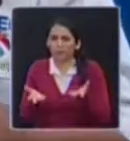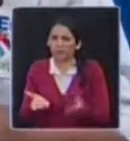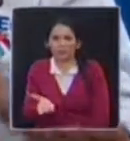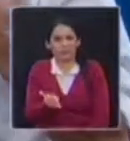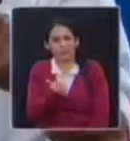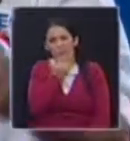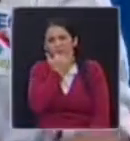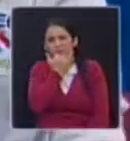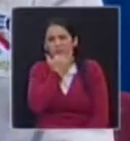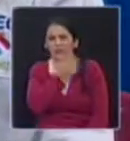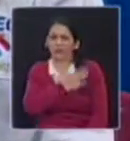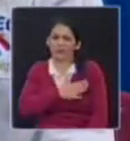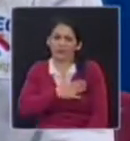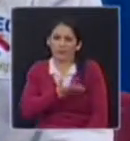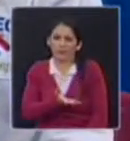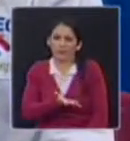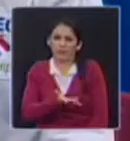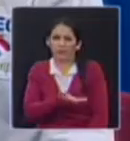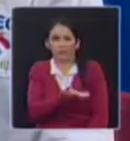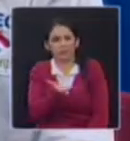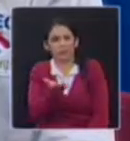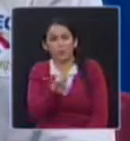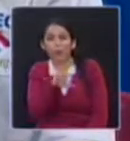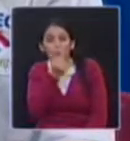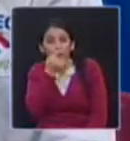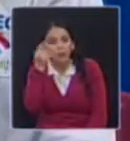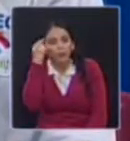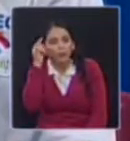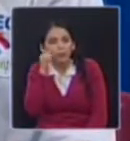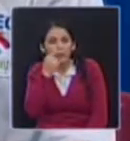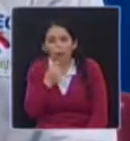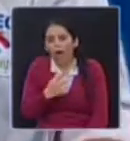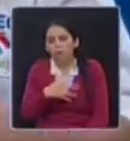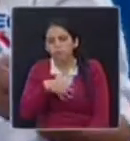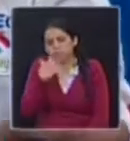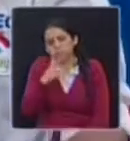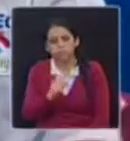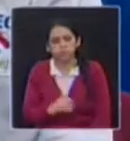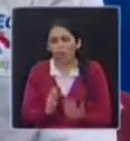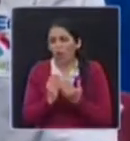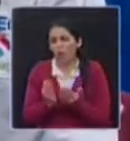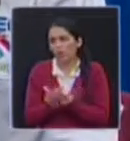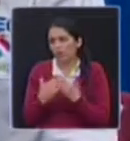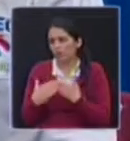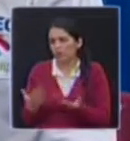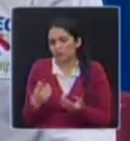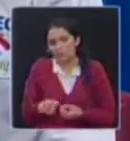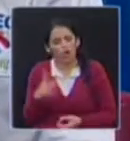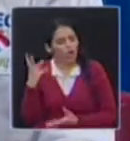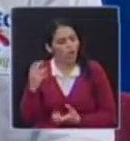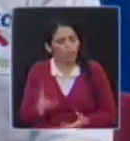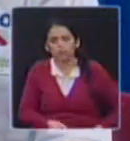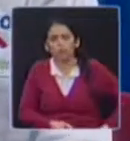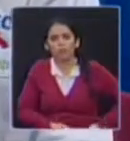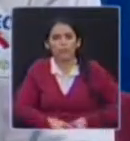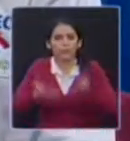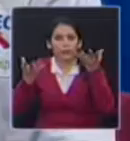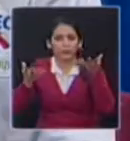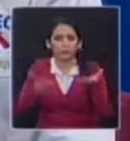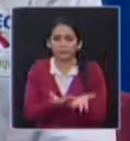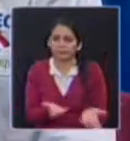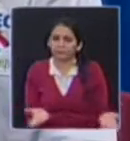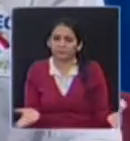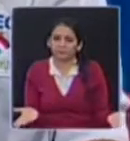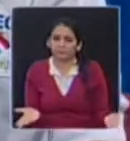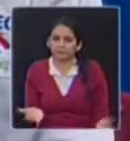debemos madurar en nuestro accionar político y no entrar en este tipo de campaña sucia, no entrar en este tipo de acciones que